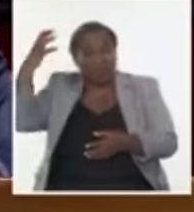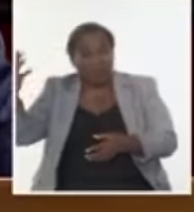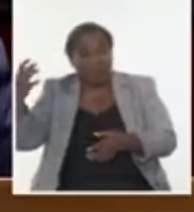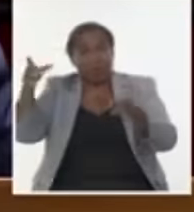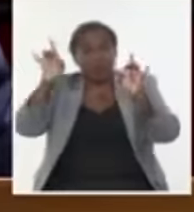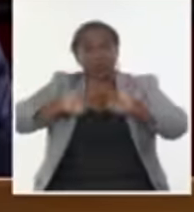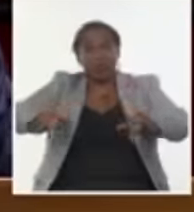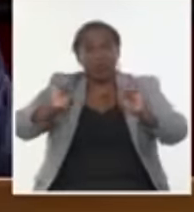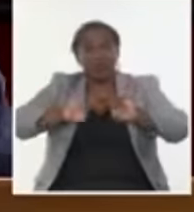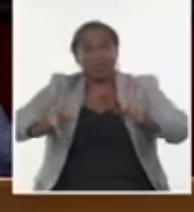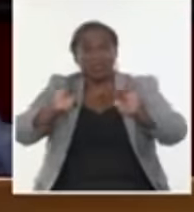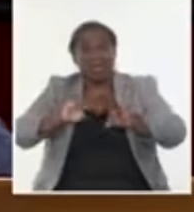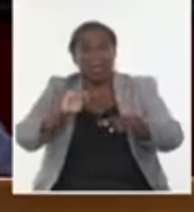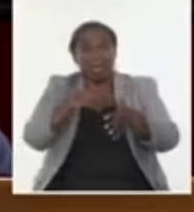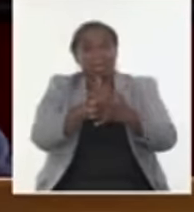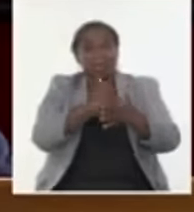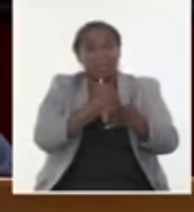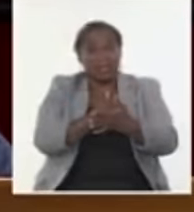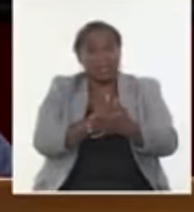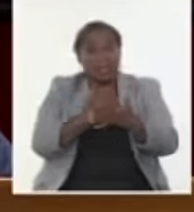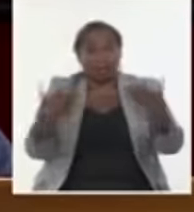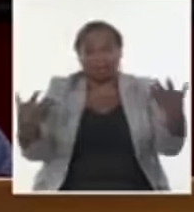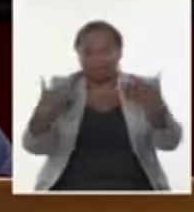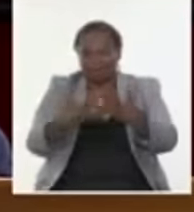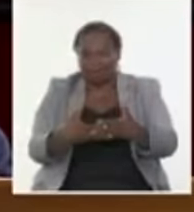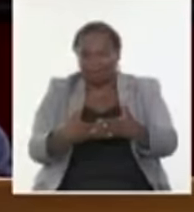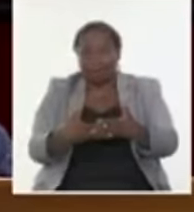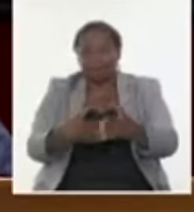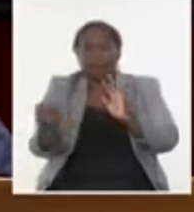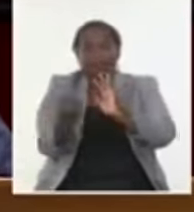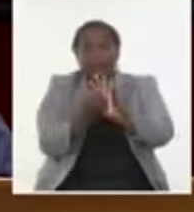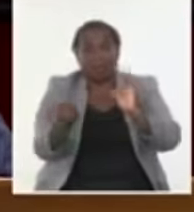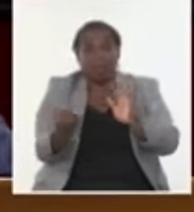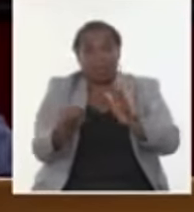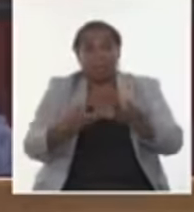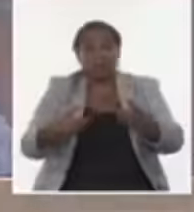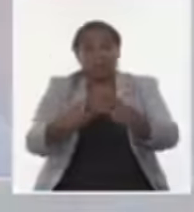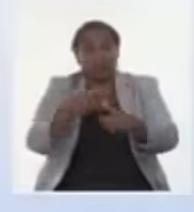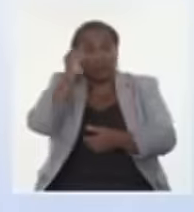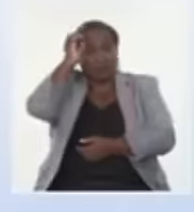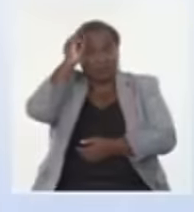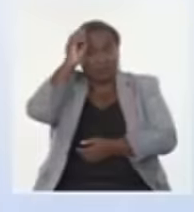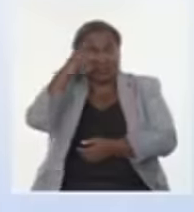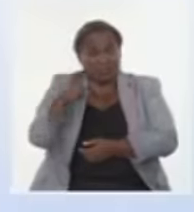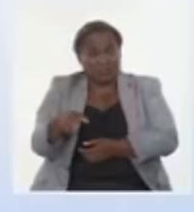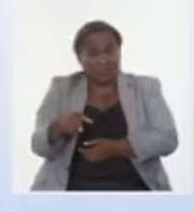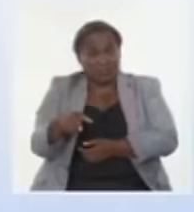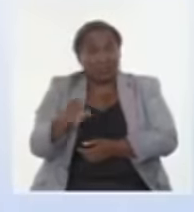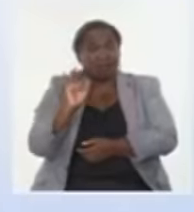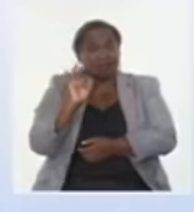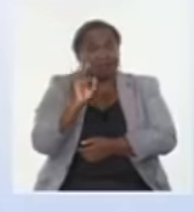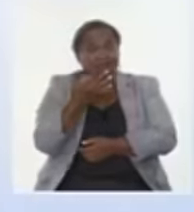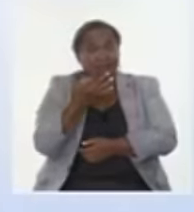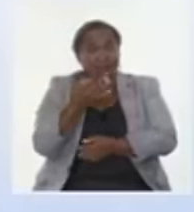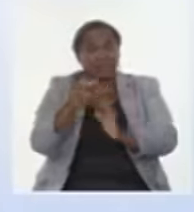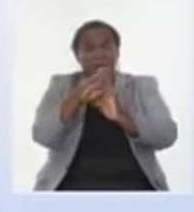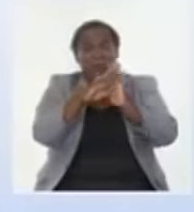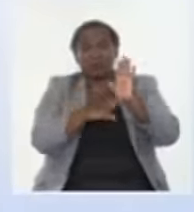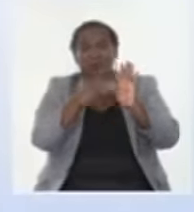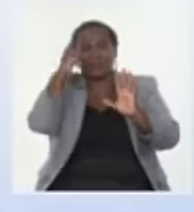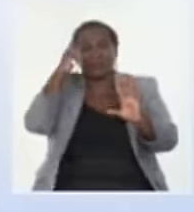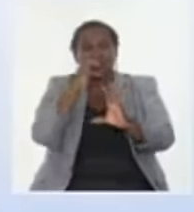y empresa. Se aprobó por el Consejo Nacional de Innovación el perfeccionamiento del programa de